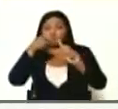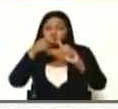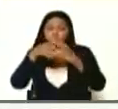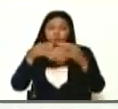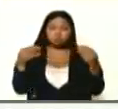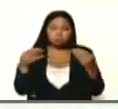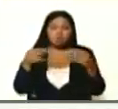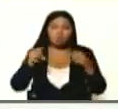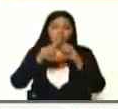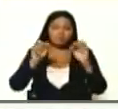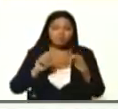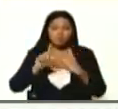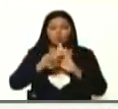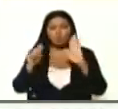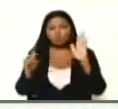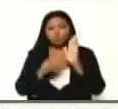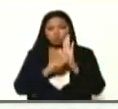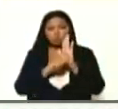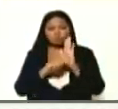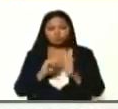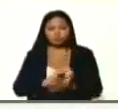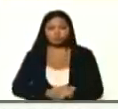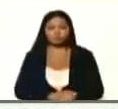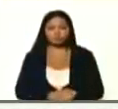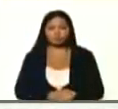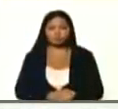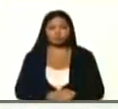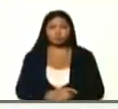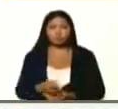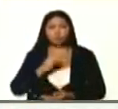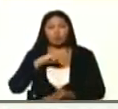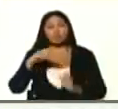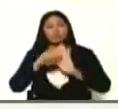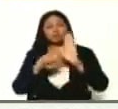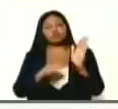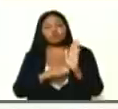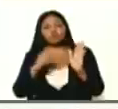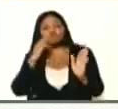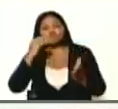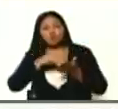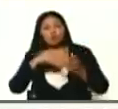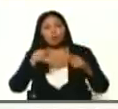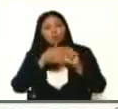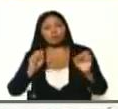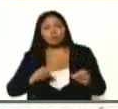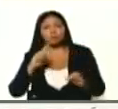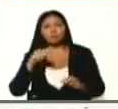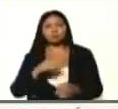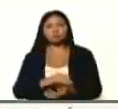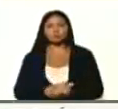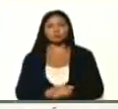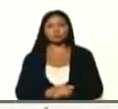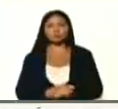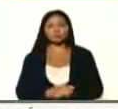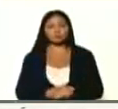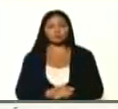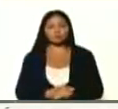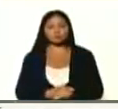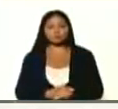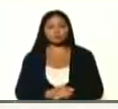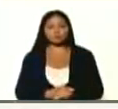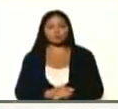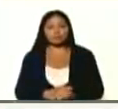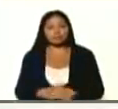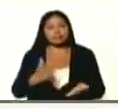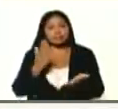que nuestra Constitución y nuestra legislación penal así establecen, en el marco siempre